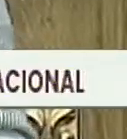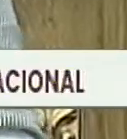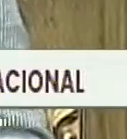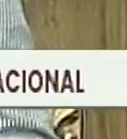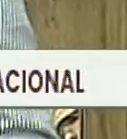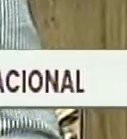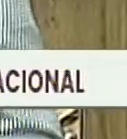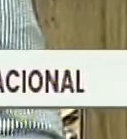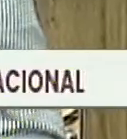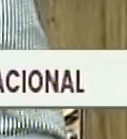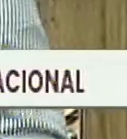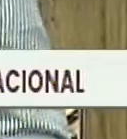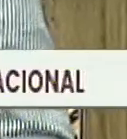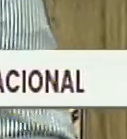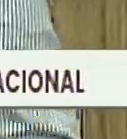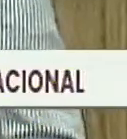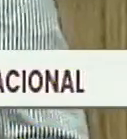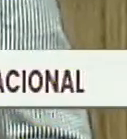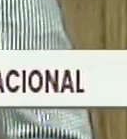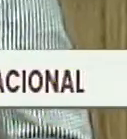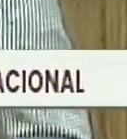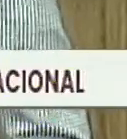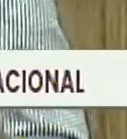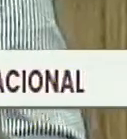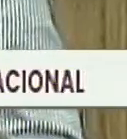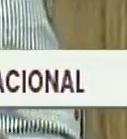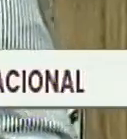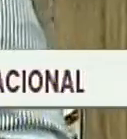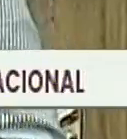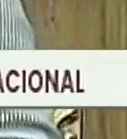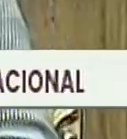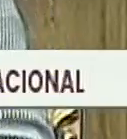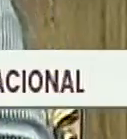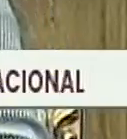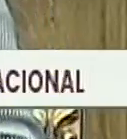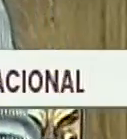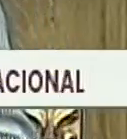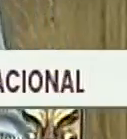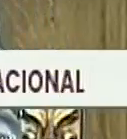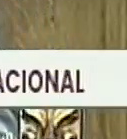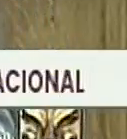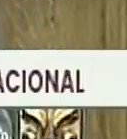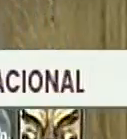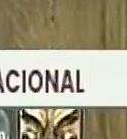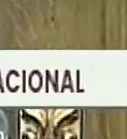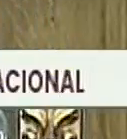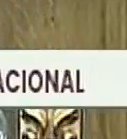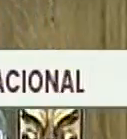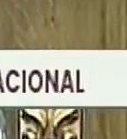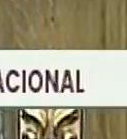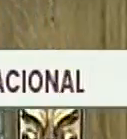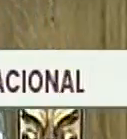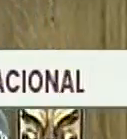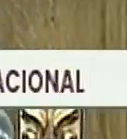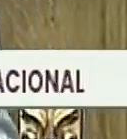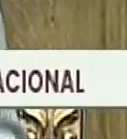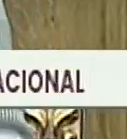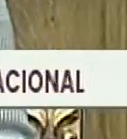indicar que excedió de manera extraordinaria el número